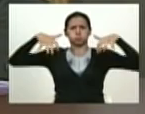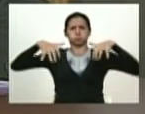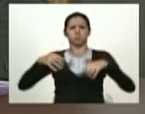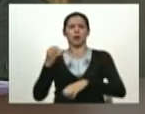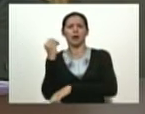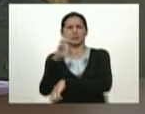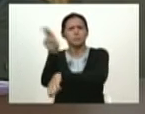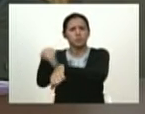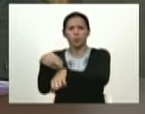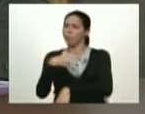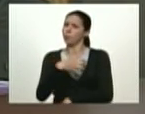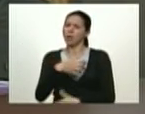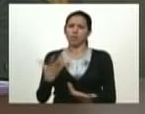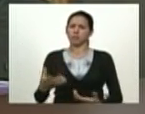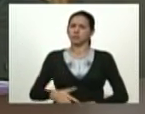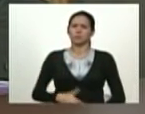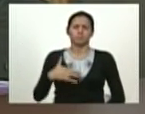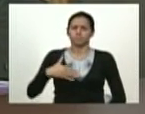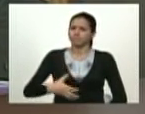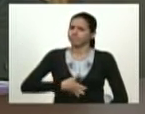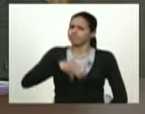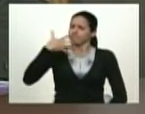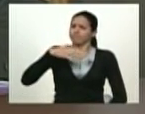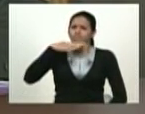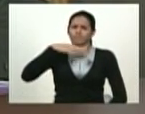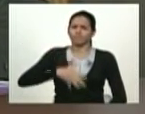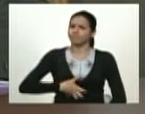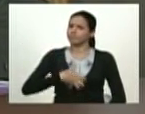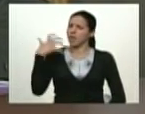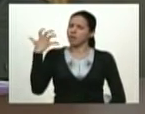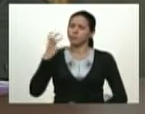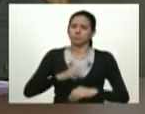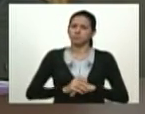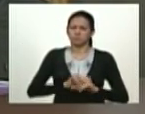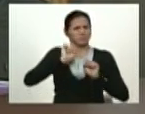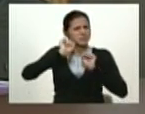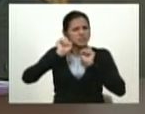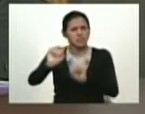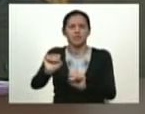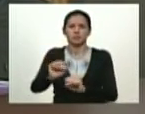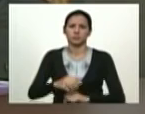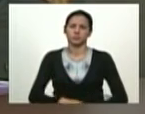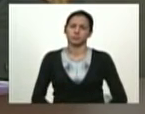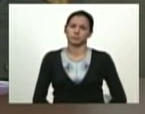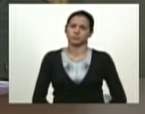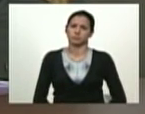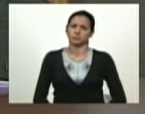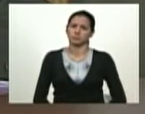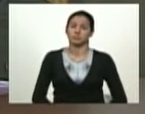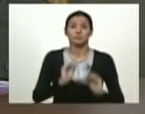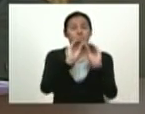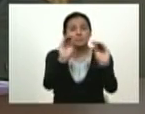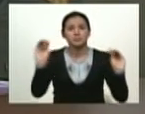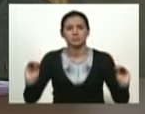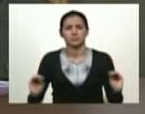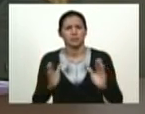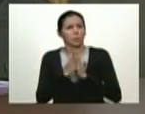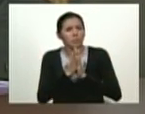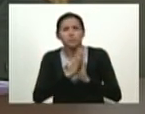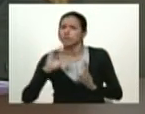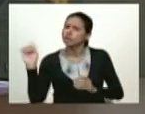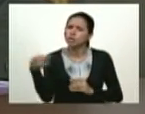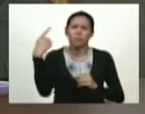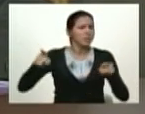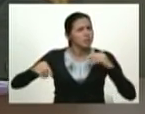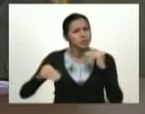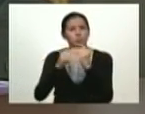No puedo dejar de manifestar mi indignación, mi repudio y llamar a la indignación, es lo que yo